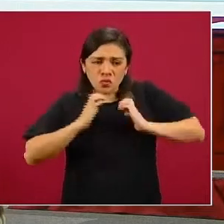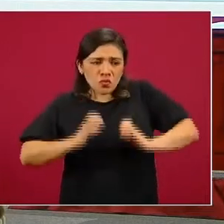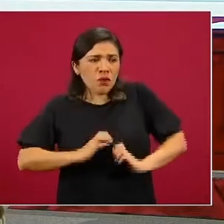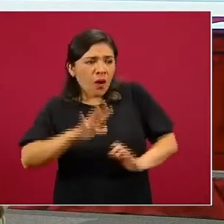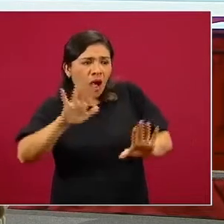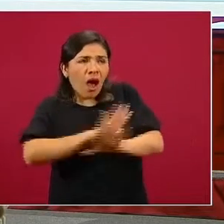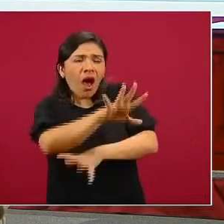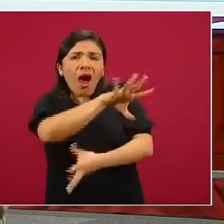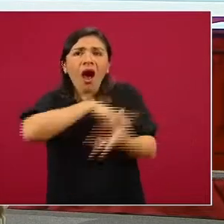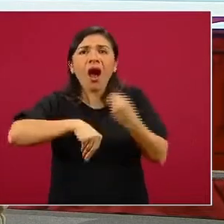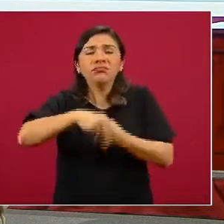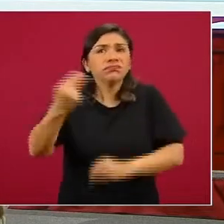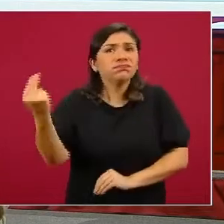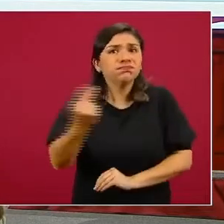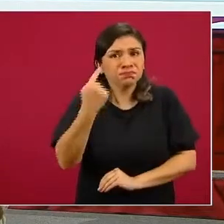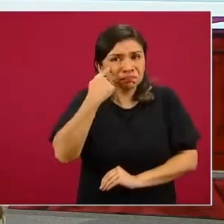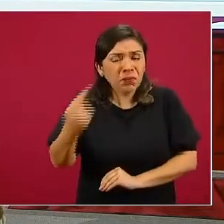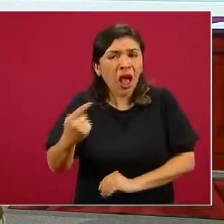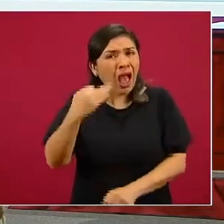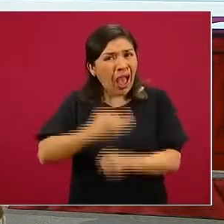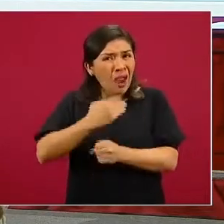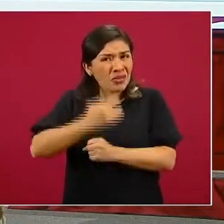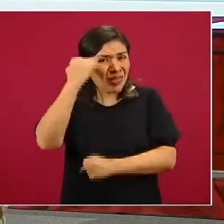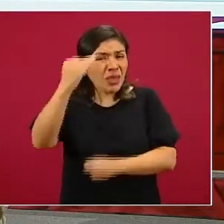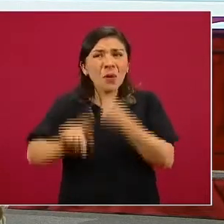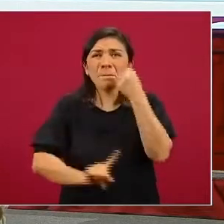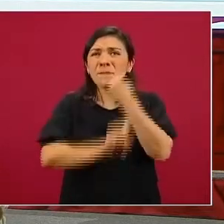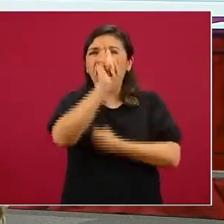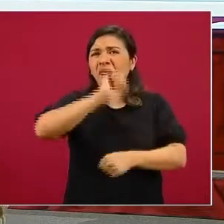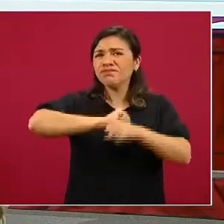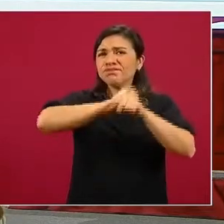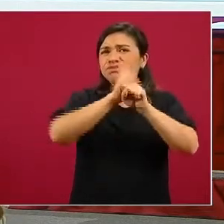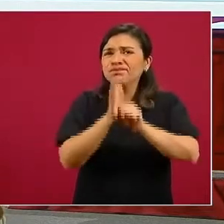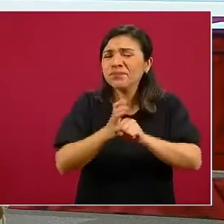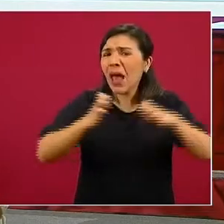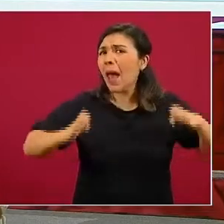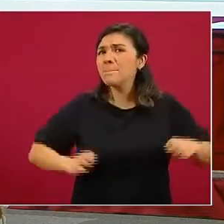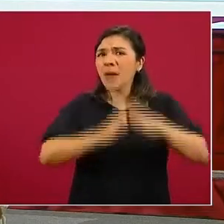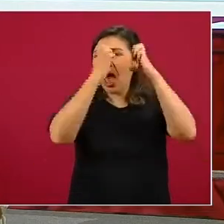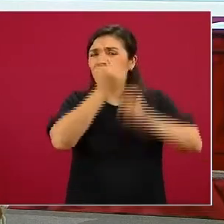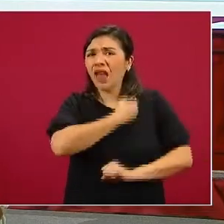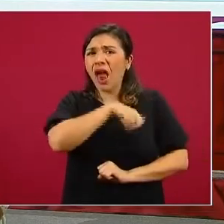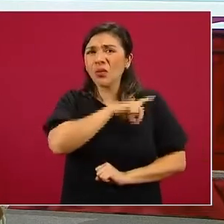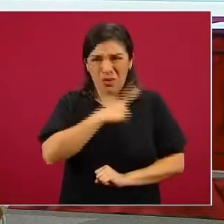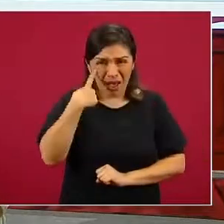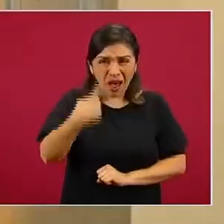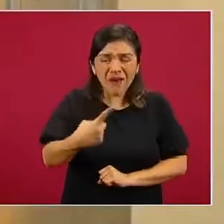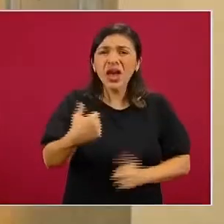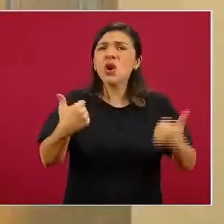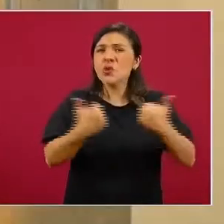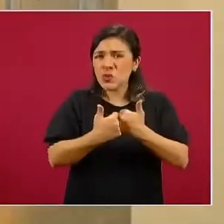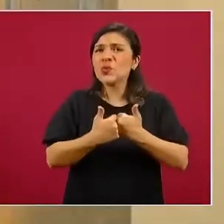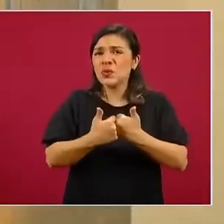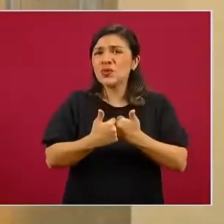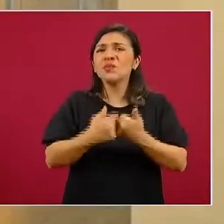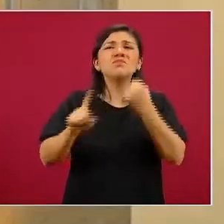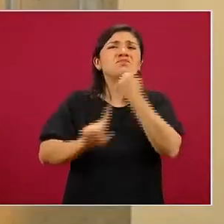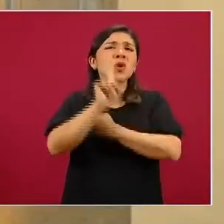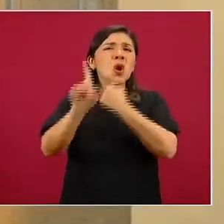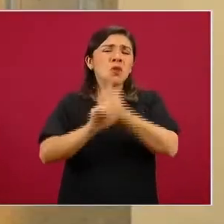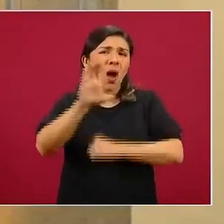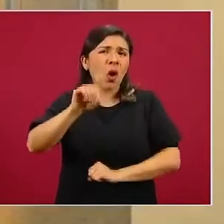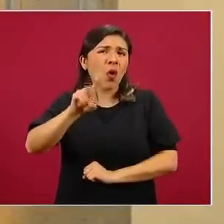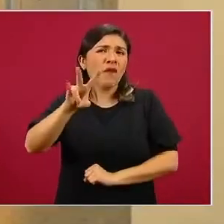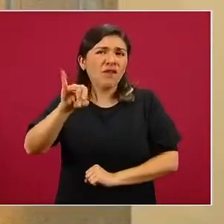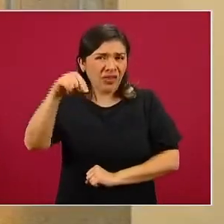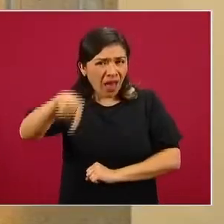trasplante, y durante esta etapa de contingencia, esta etapa de emergencia a través por el problema de COVID